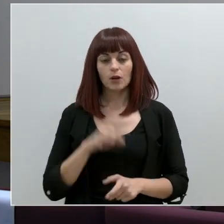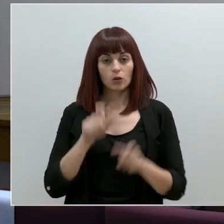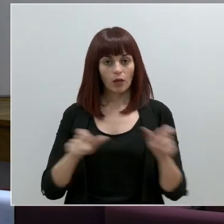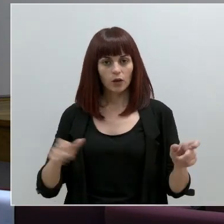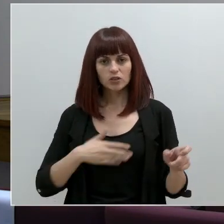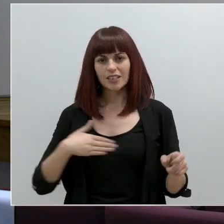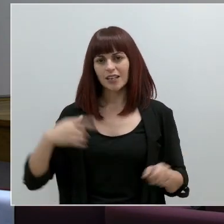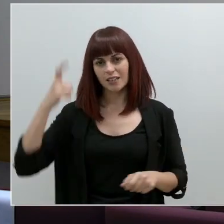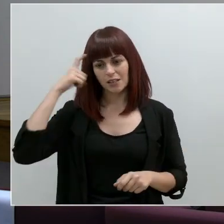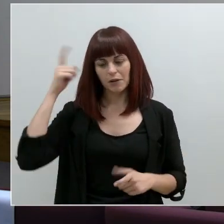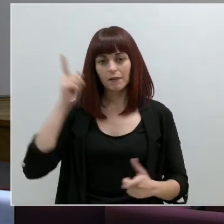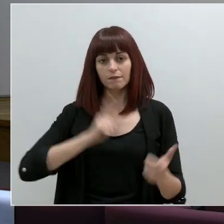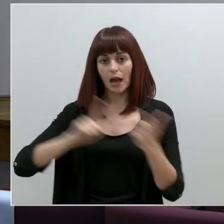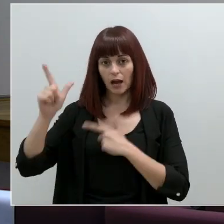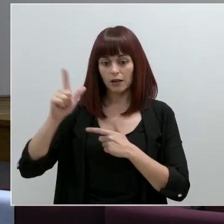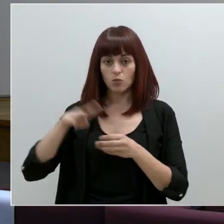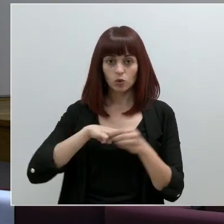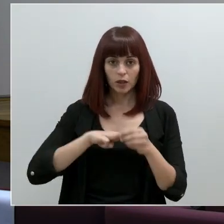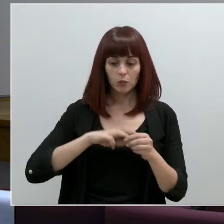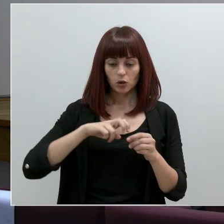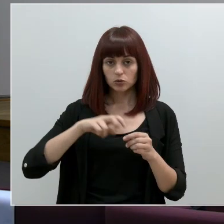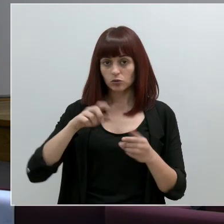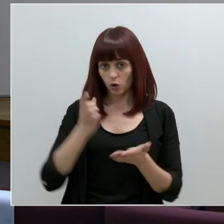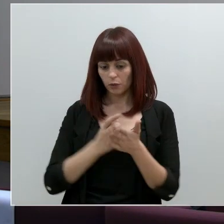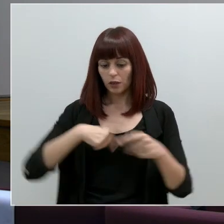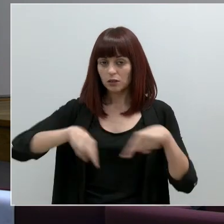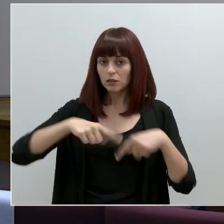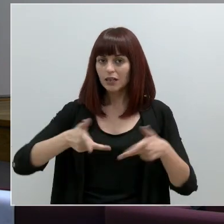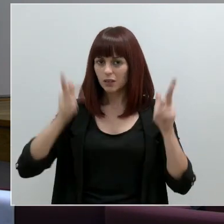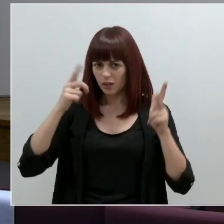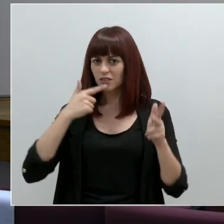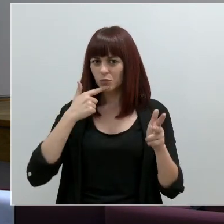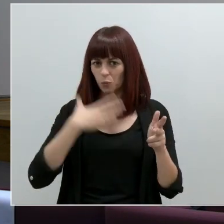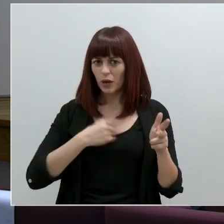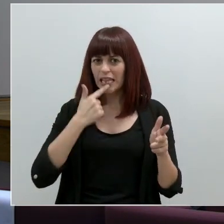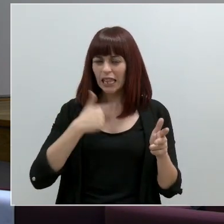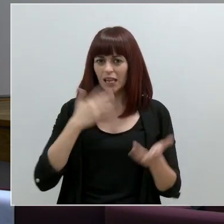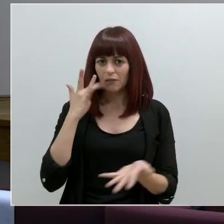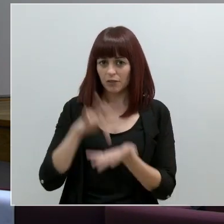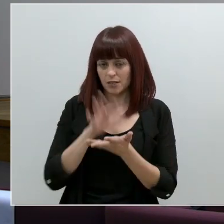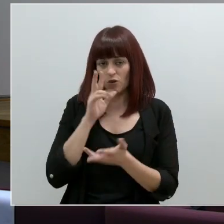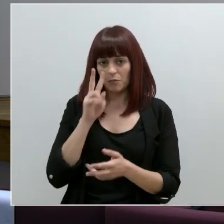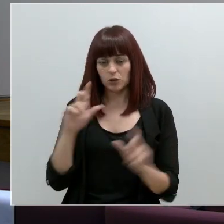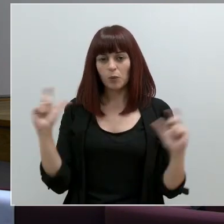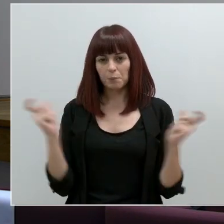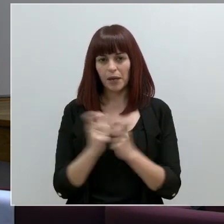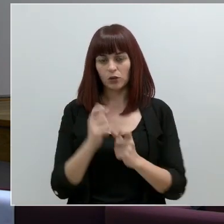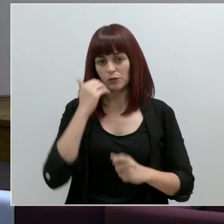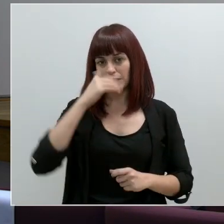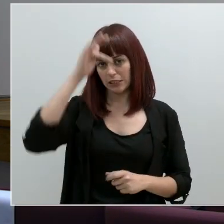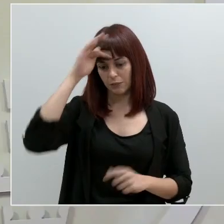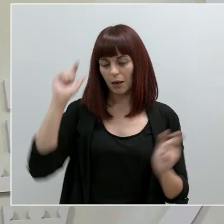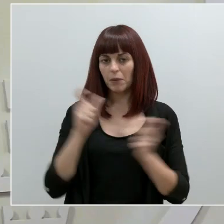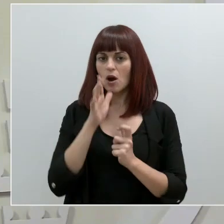desean saber cuándo podrán viajar entre los municipios de nuevo. ¿Se atrevería a dar una fecha probable dada la disminución de casos el pasado fin de semana?